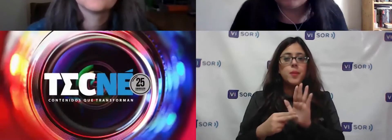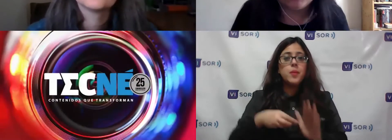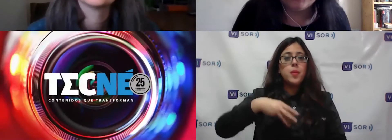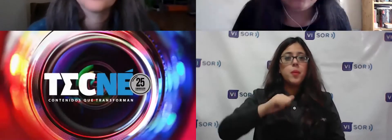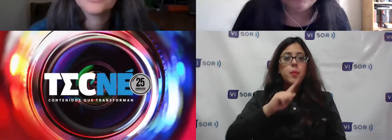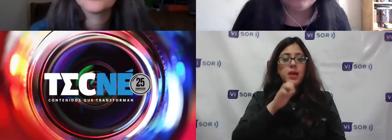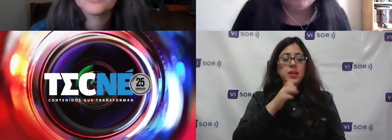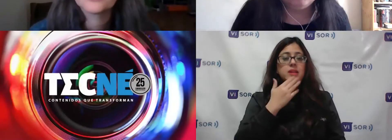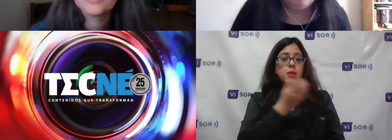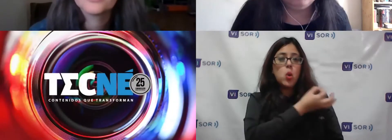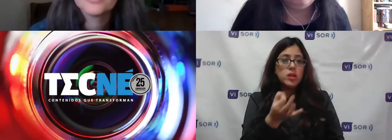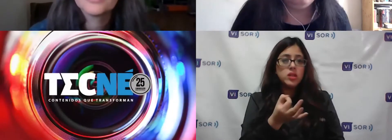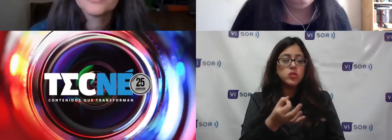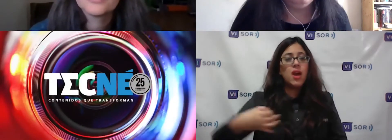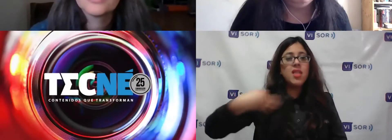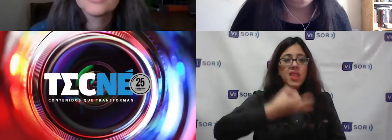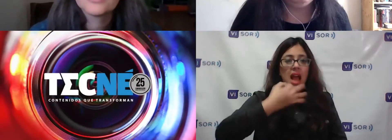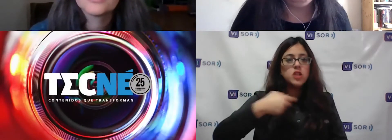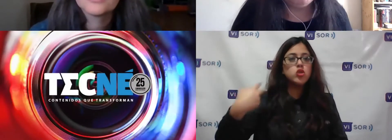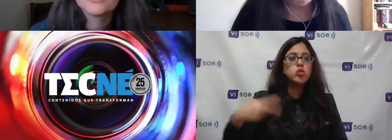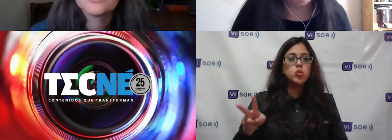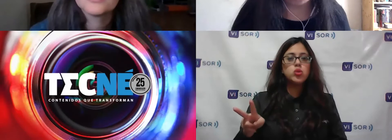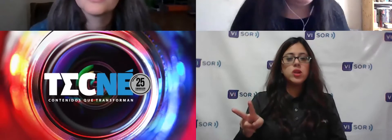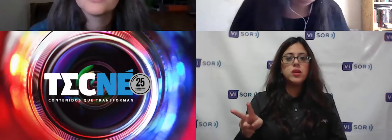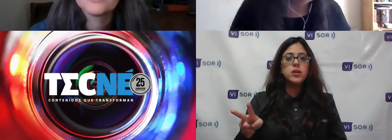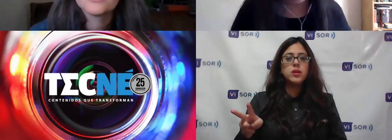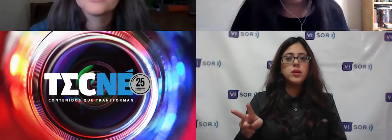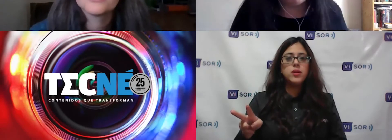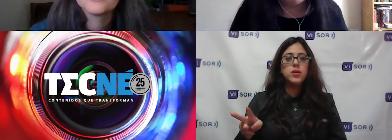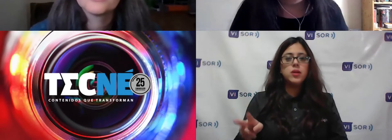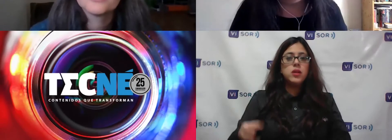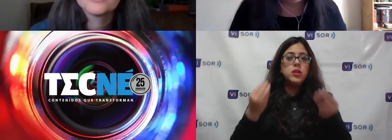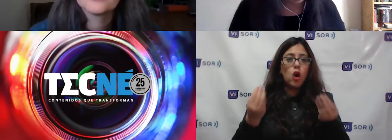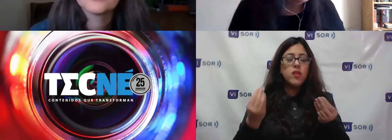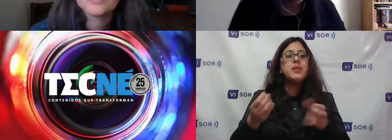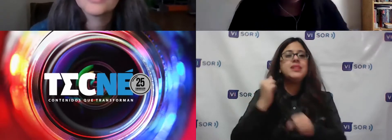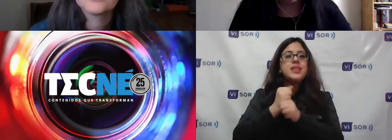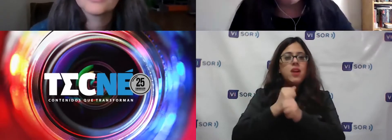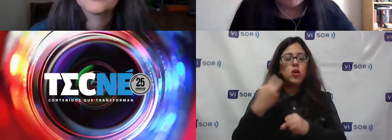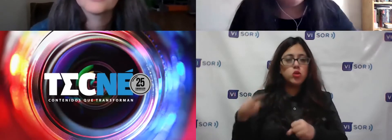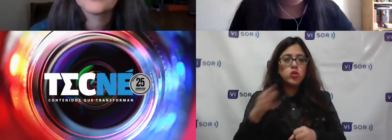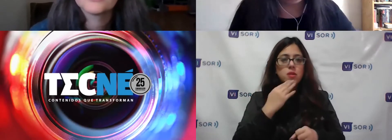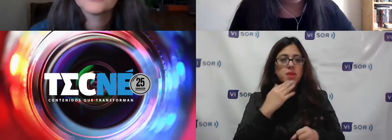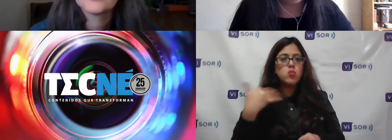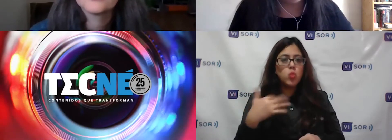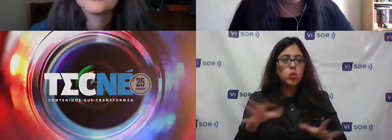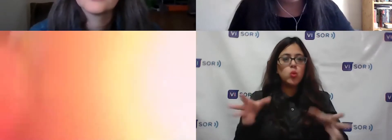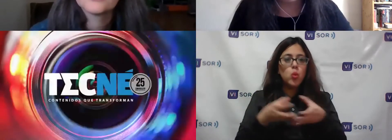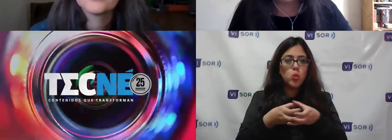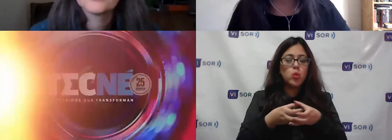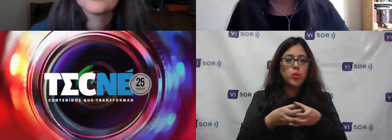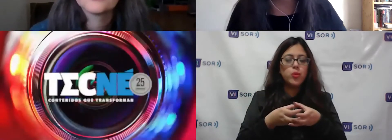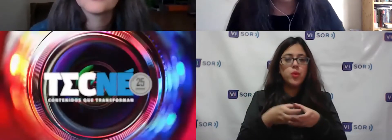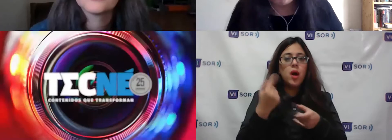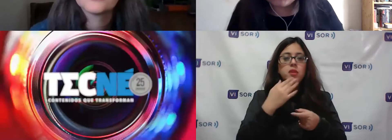mucho en sus declaraciones no obviamente que ya estén en buscar por su propio trabajo por el gran trabajo que hizo su equipo pero también por